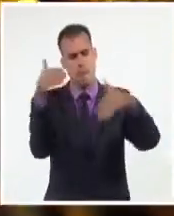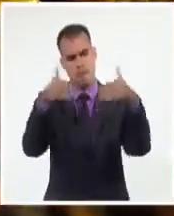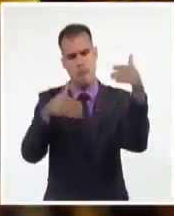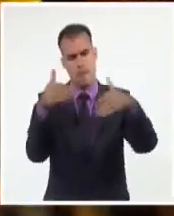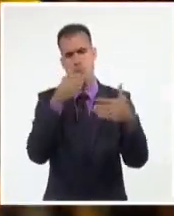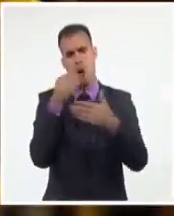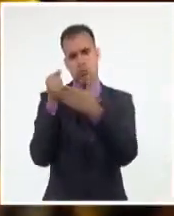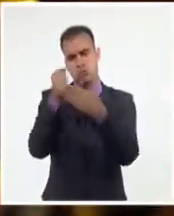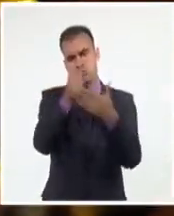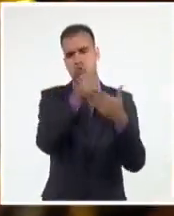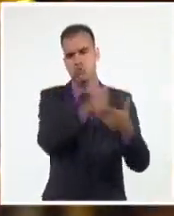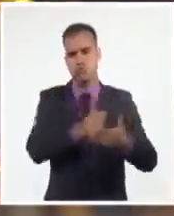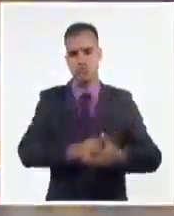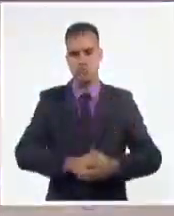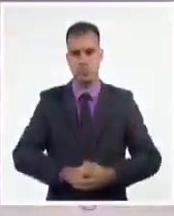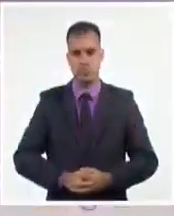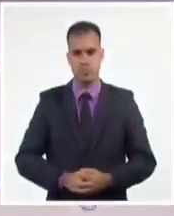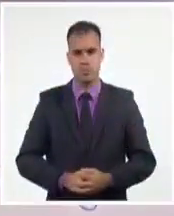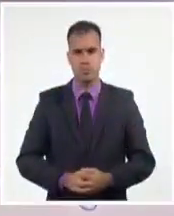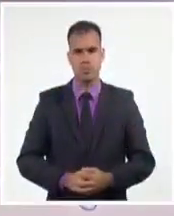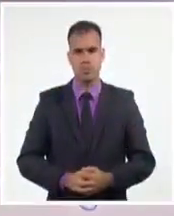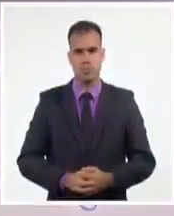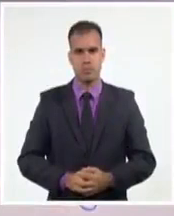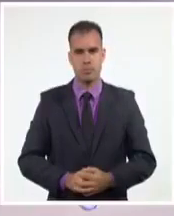colaboren internacionalmente.